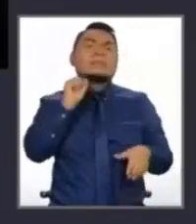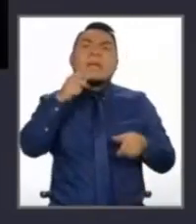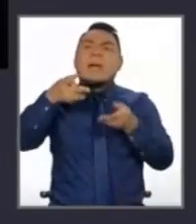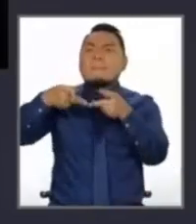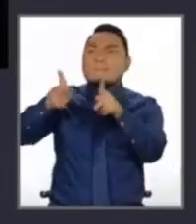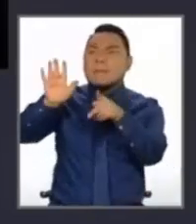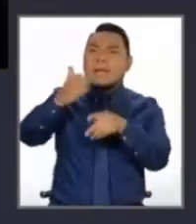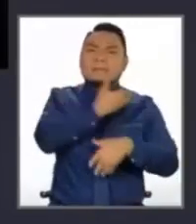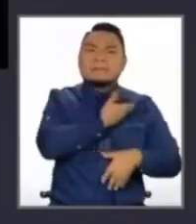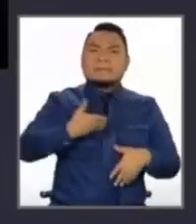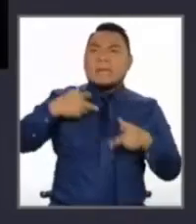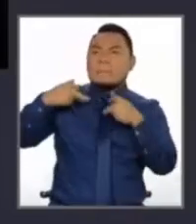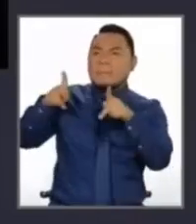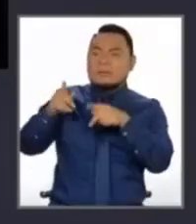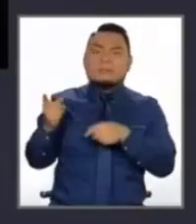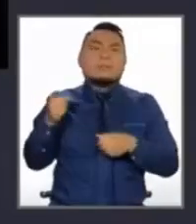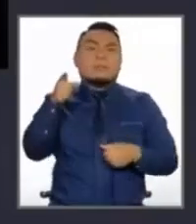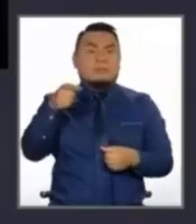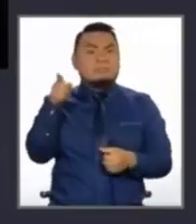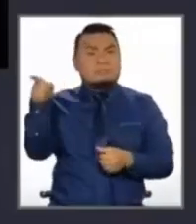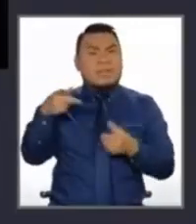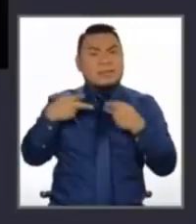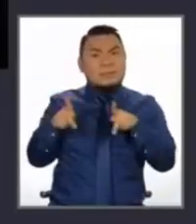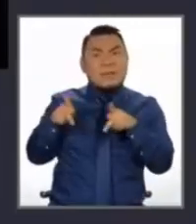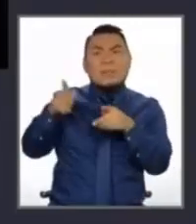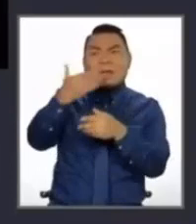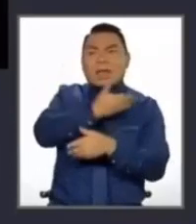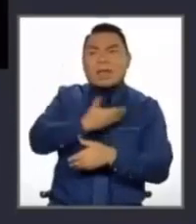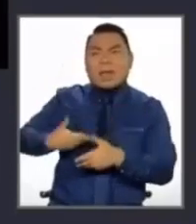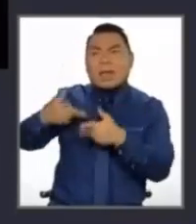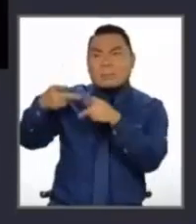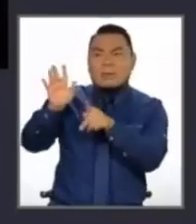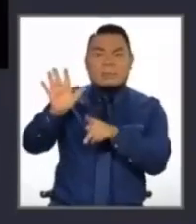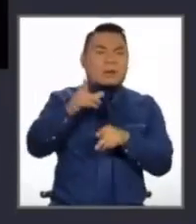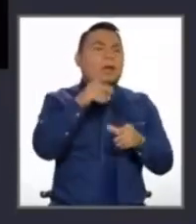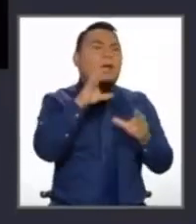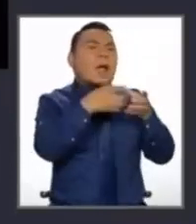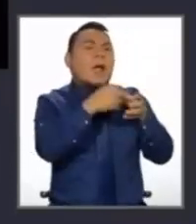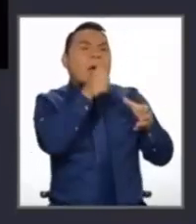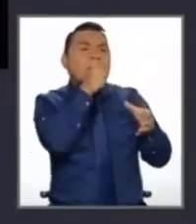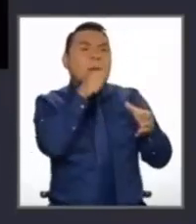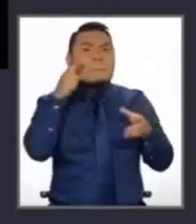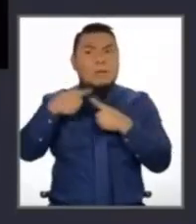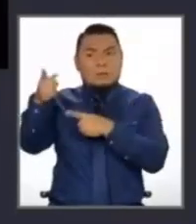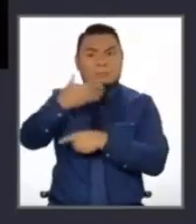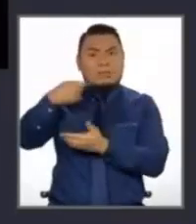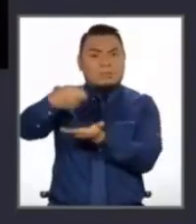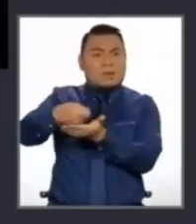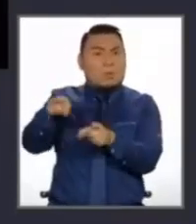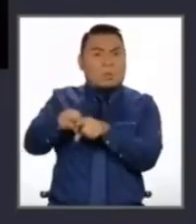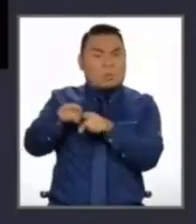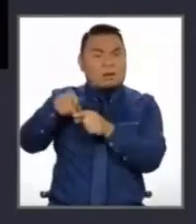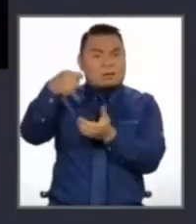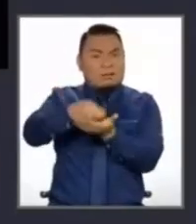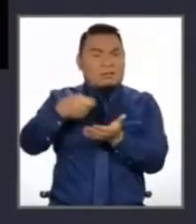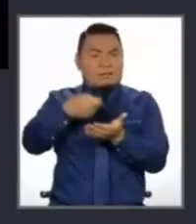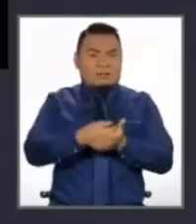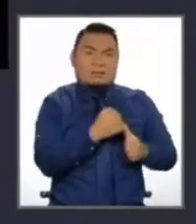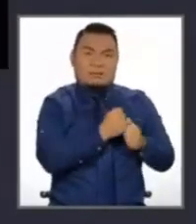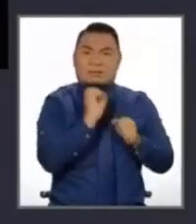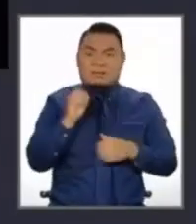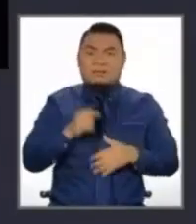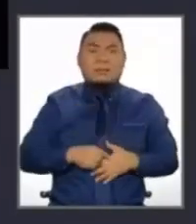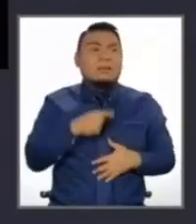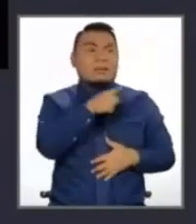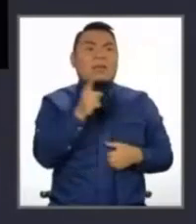Estado y cobra sueldo por esa licencia mientras puede trabajar en el sector privado o por lo menos, en todo caso, acompañar a